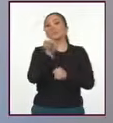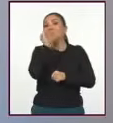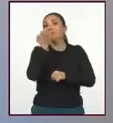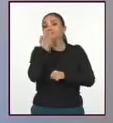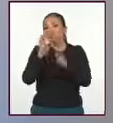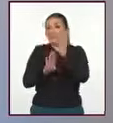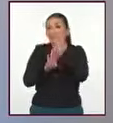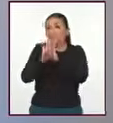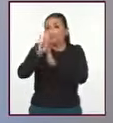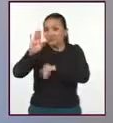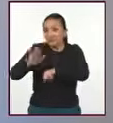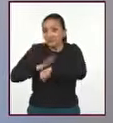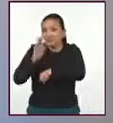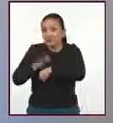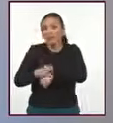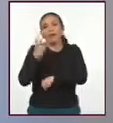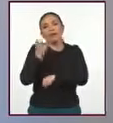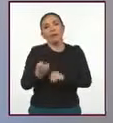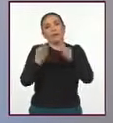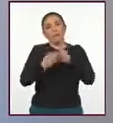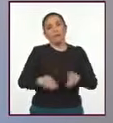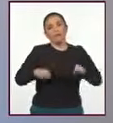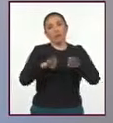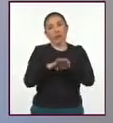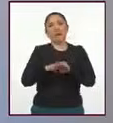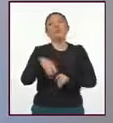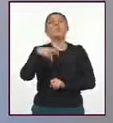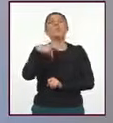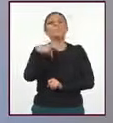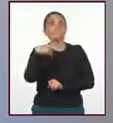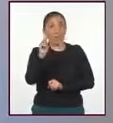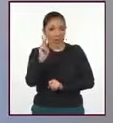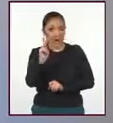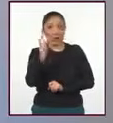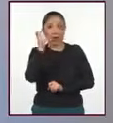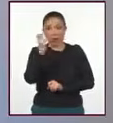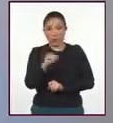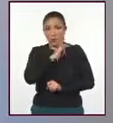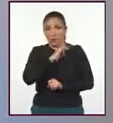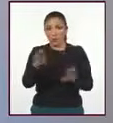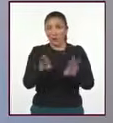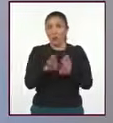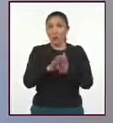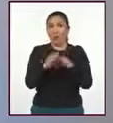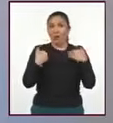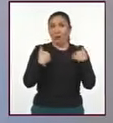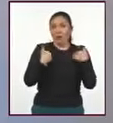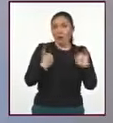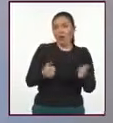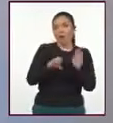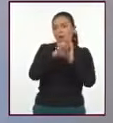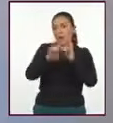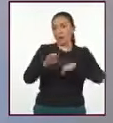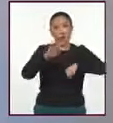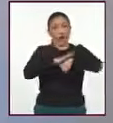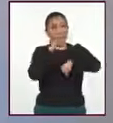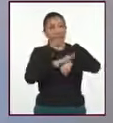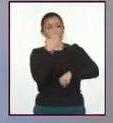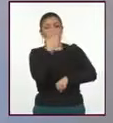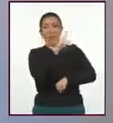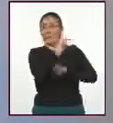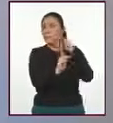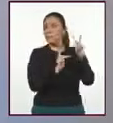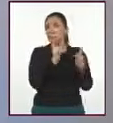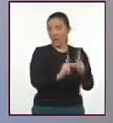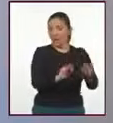en cuenta, es una clave, pero no es como que lo podamos leer de tiene calificación de 10 y está perfecto, así